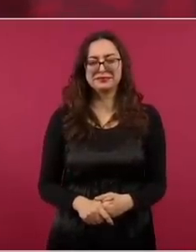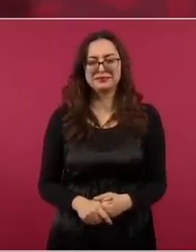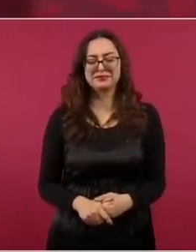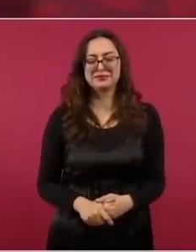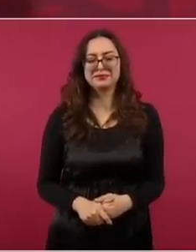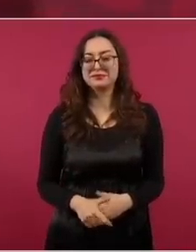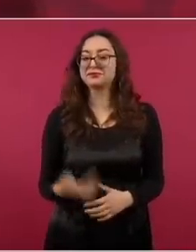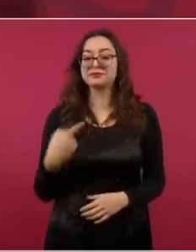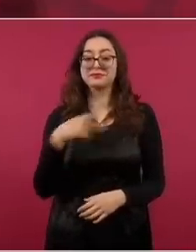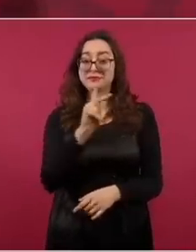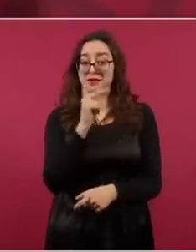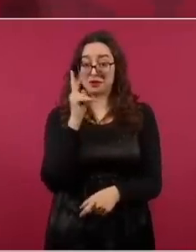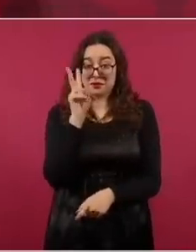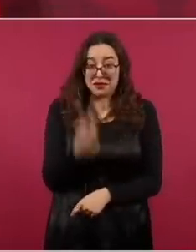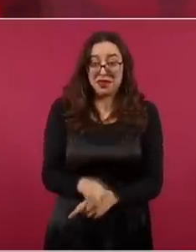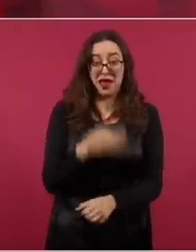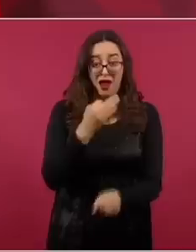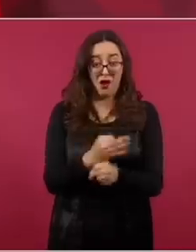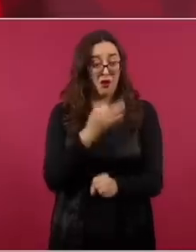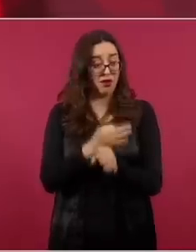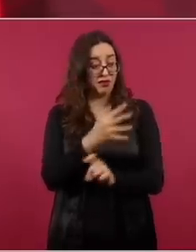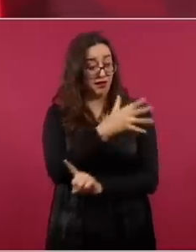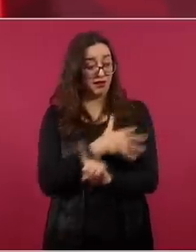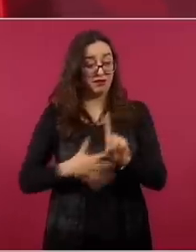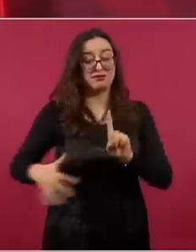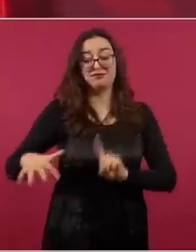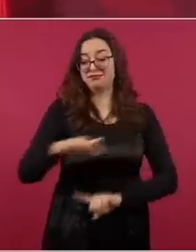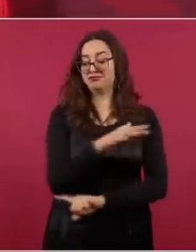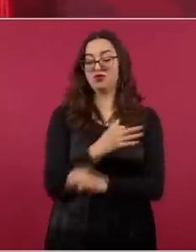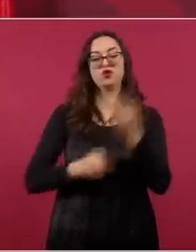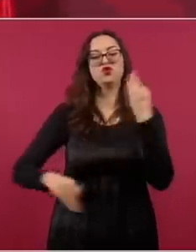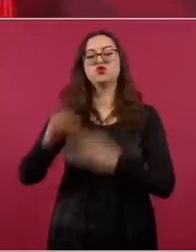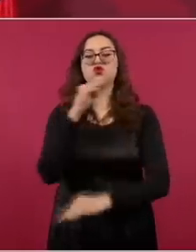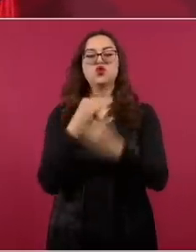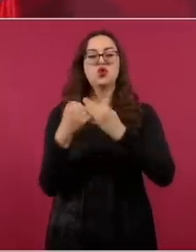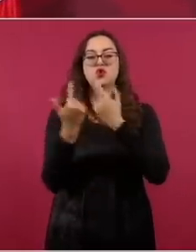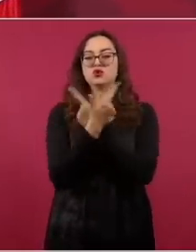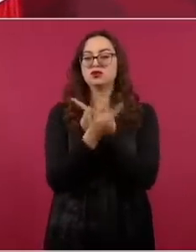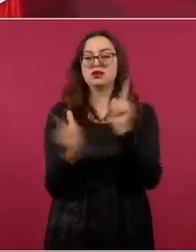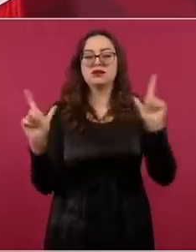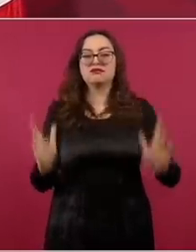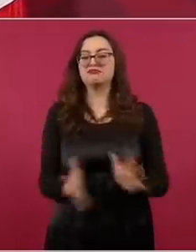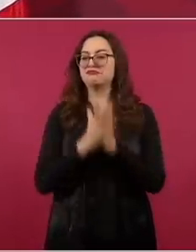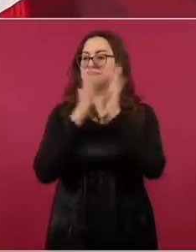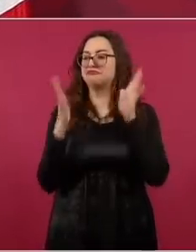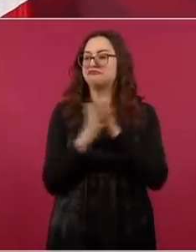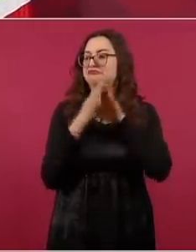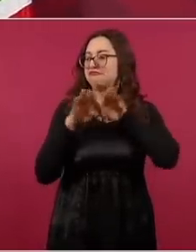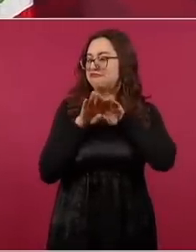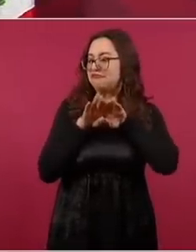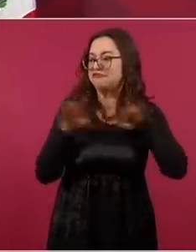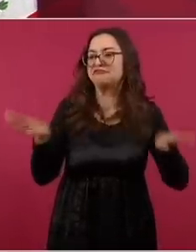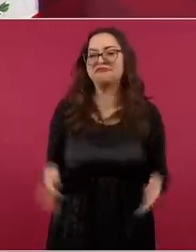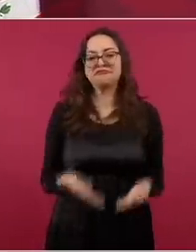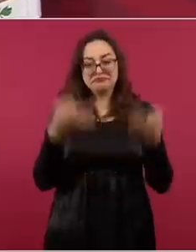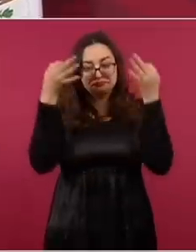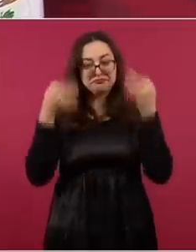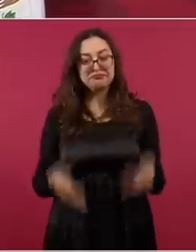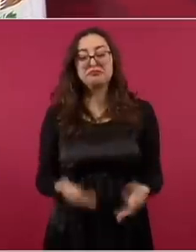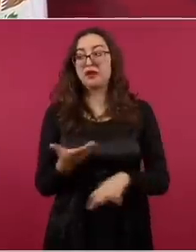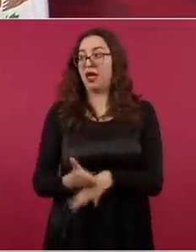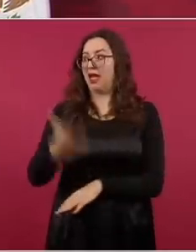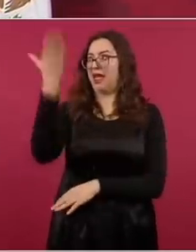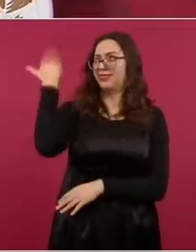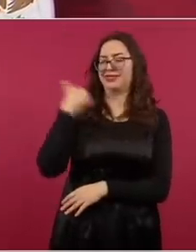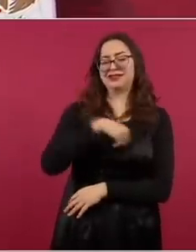un ambiente de libertades y de democracia en México como ahora nunca